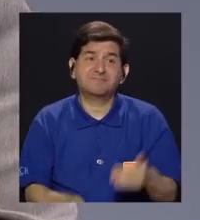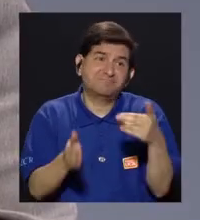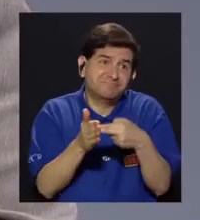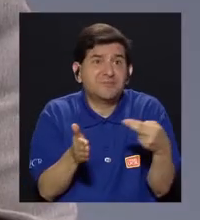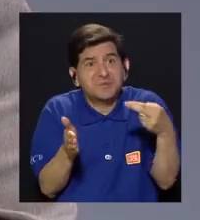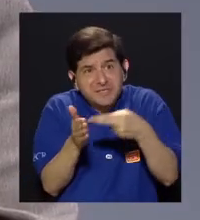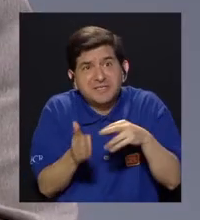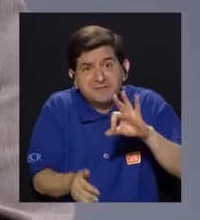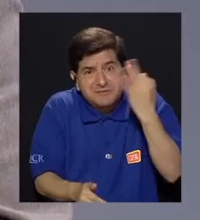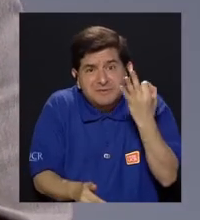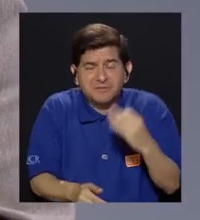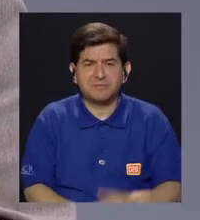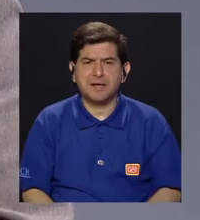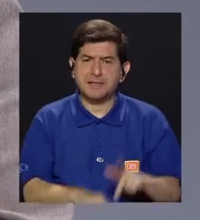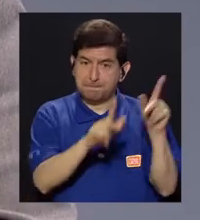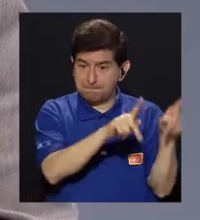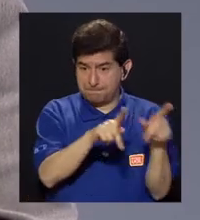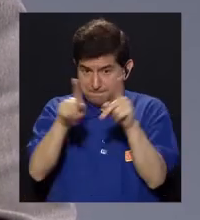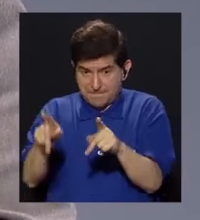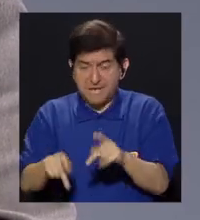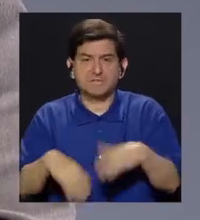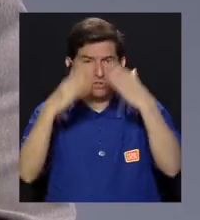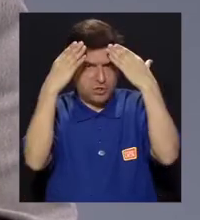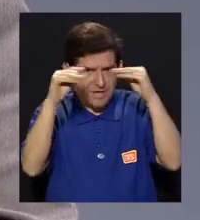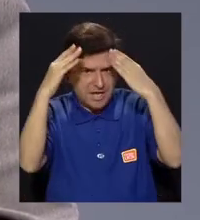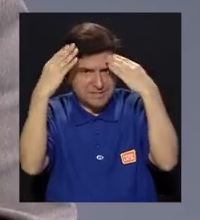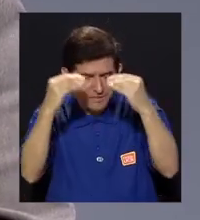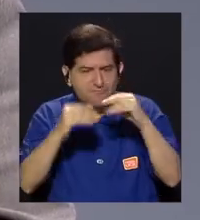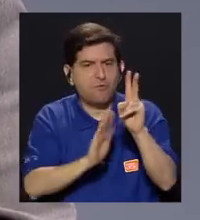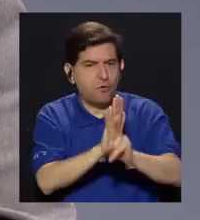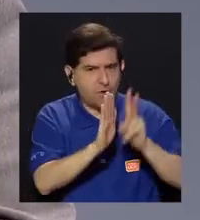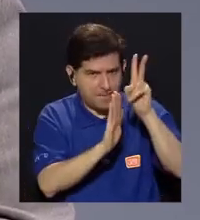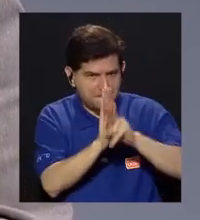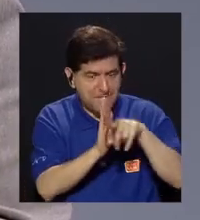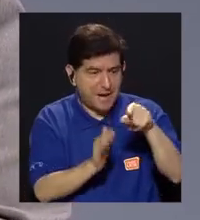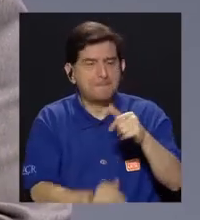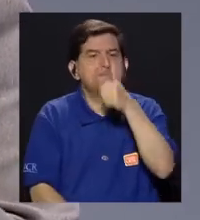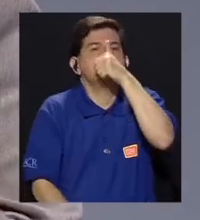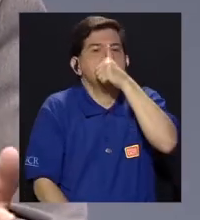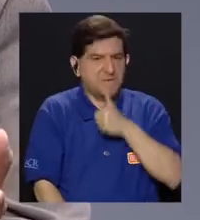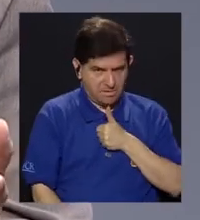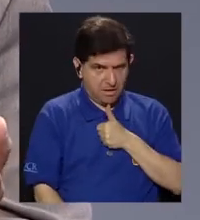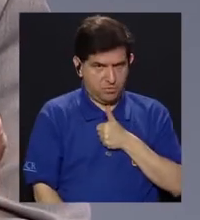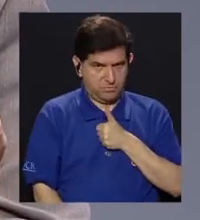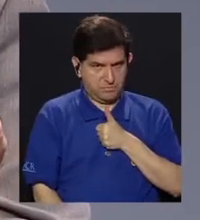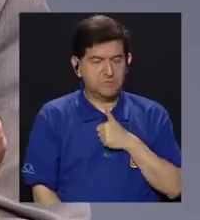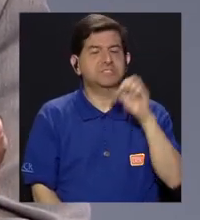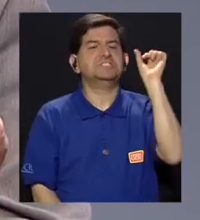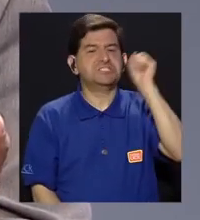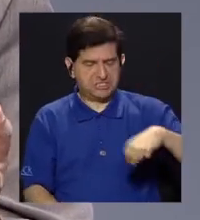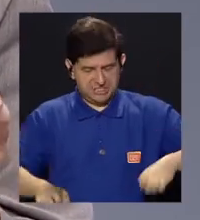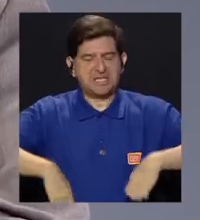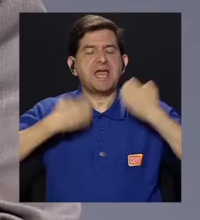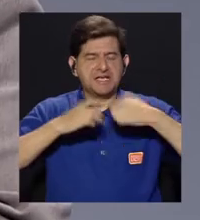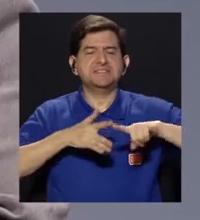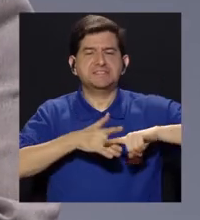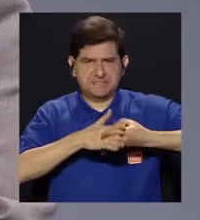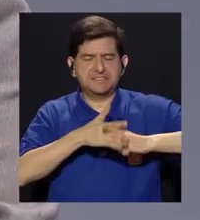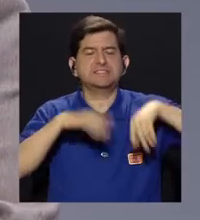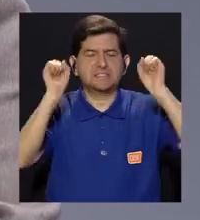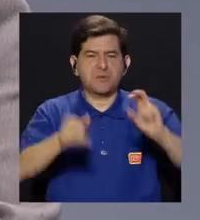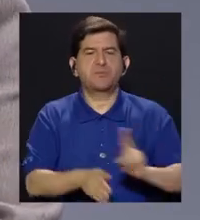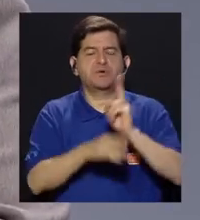redundante si las personas reportan estos vídeos como íntimos si